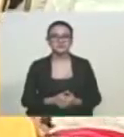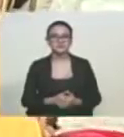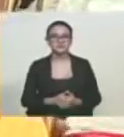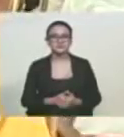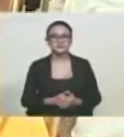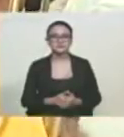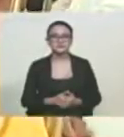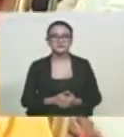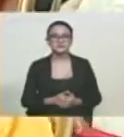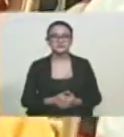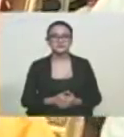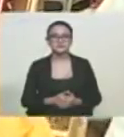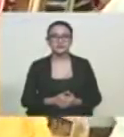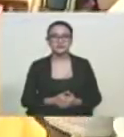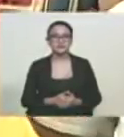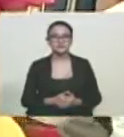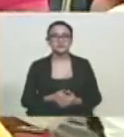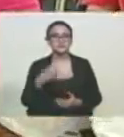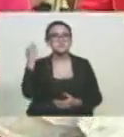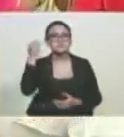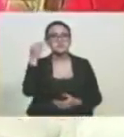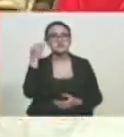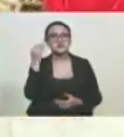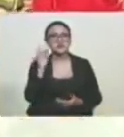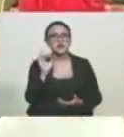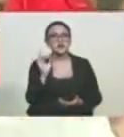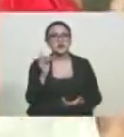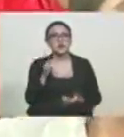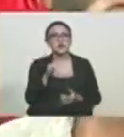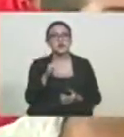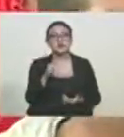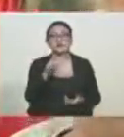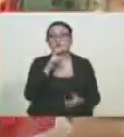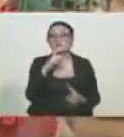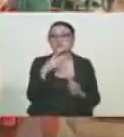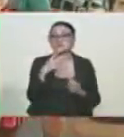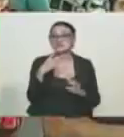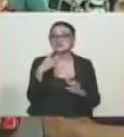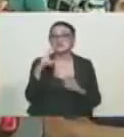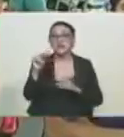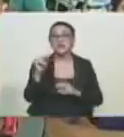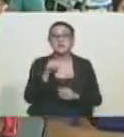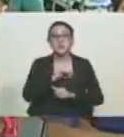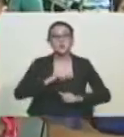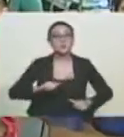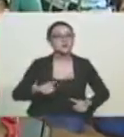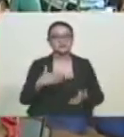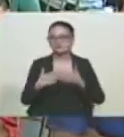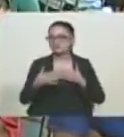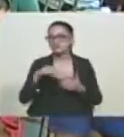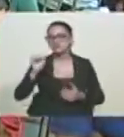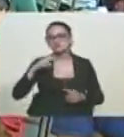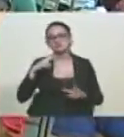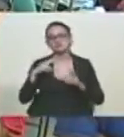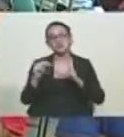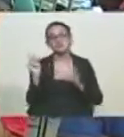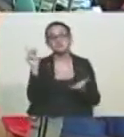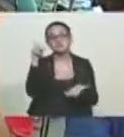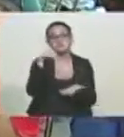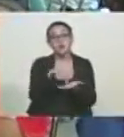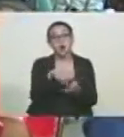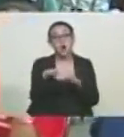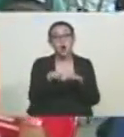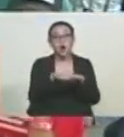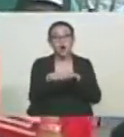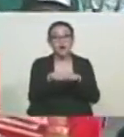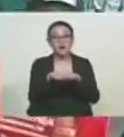que ya habíamos pensado que no salíamos de Portugués, pero salimos. Y cuando pisamos tierra